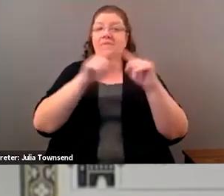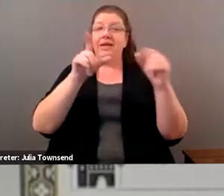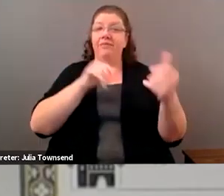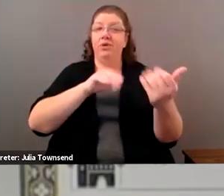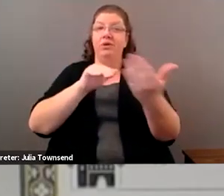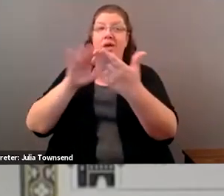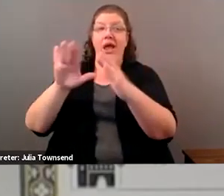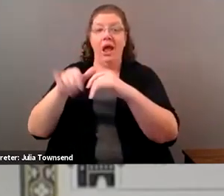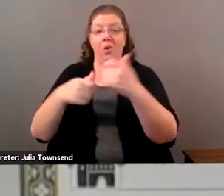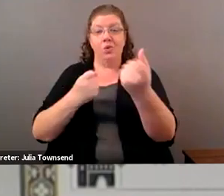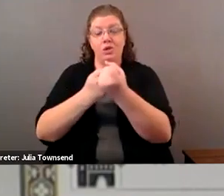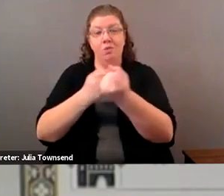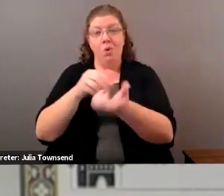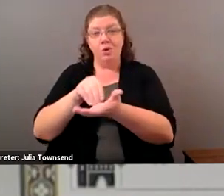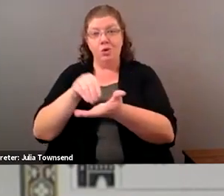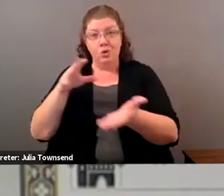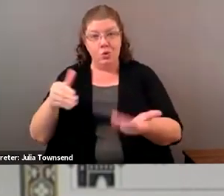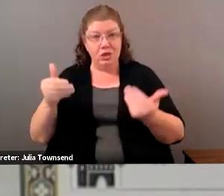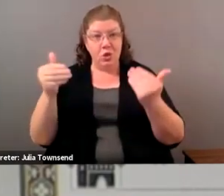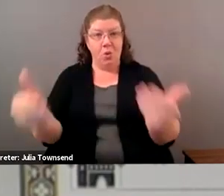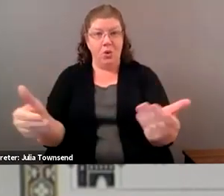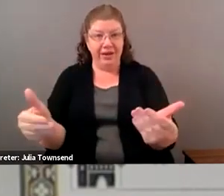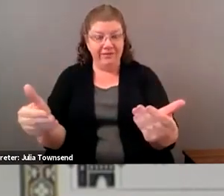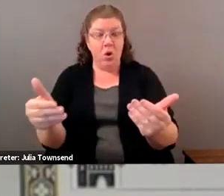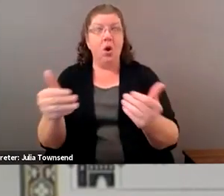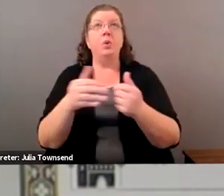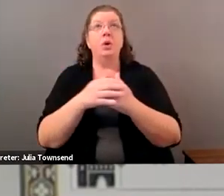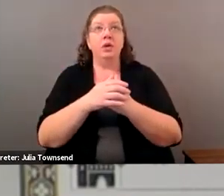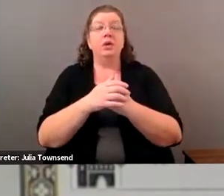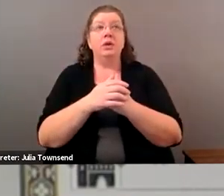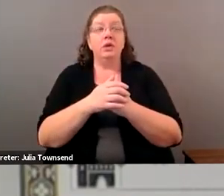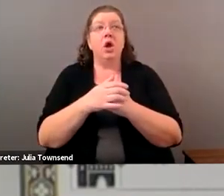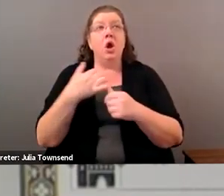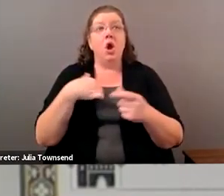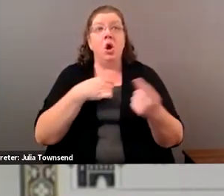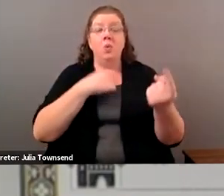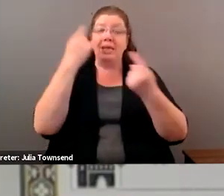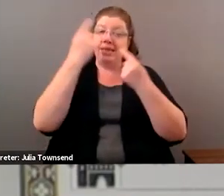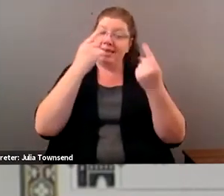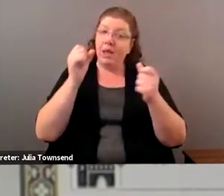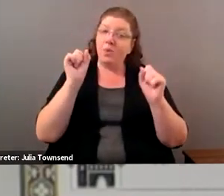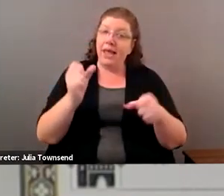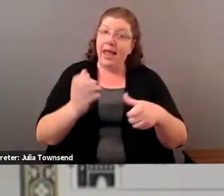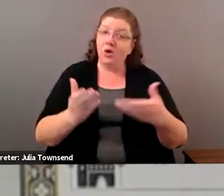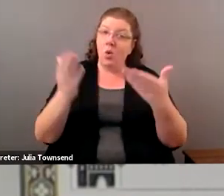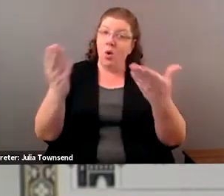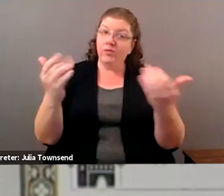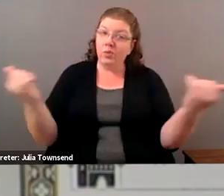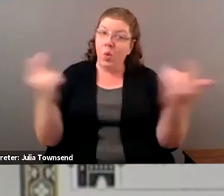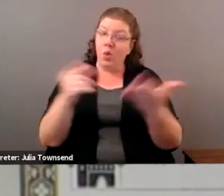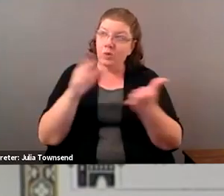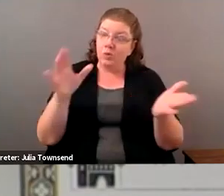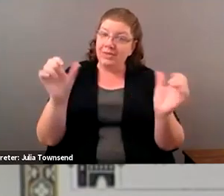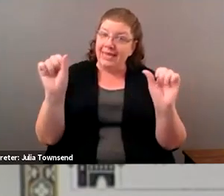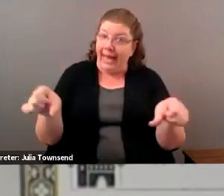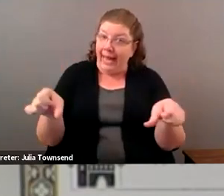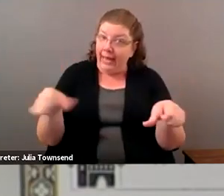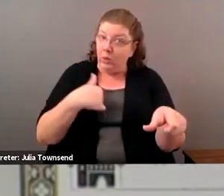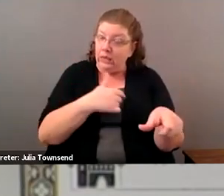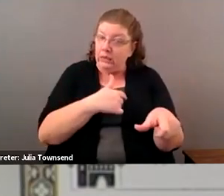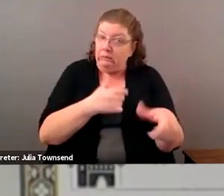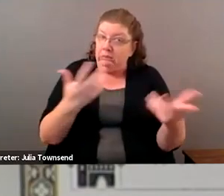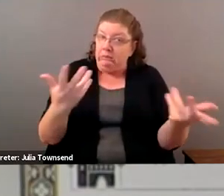va a ser distinto respecto a cómo vamos a apoyar a los estudiantes de ahora en adelante así que estamos pensando que podemos ofrecer esto a todos los estudiantes podemos llegar ahí